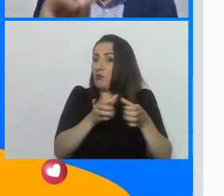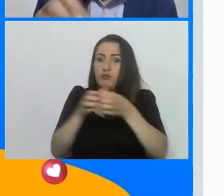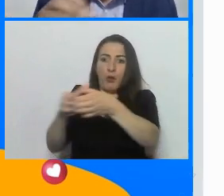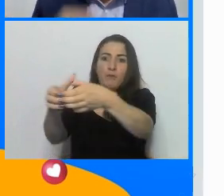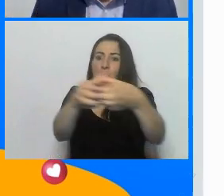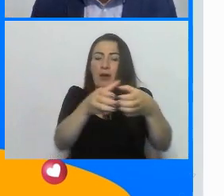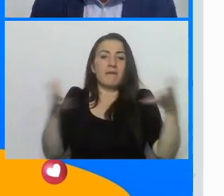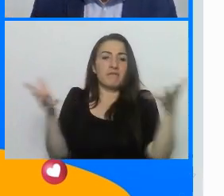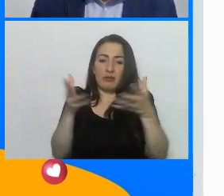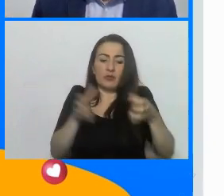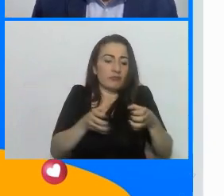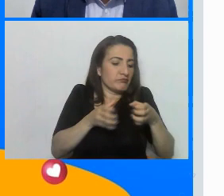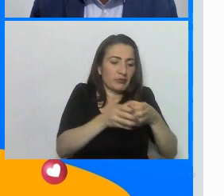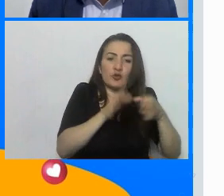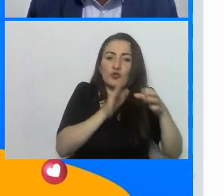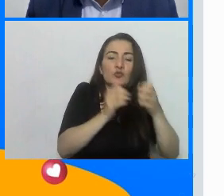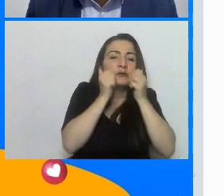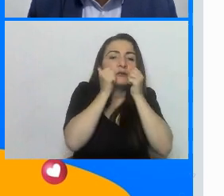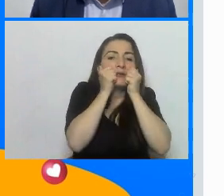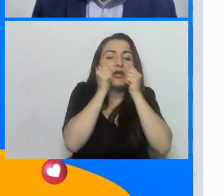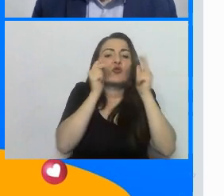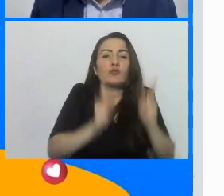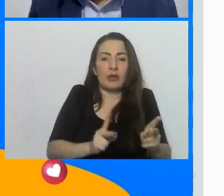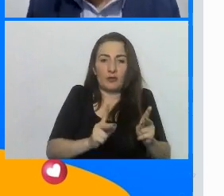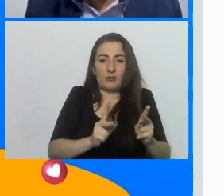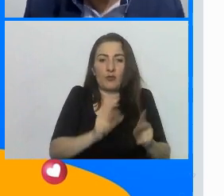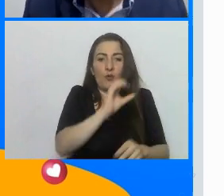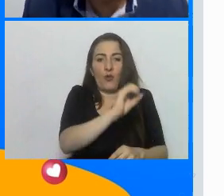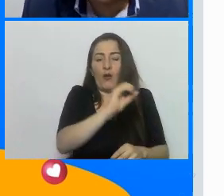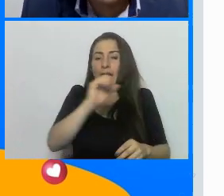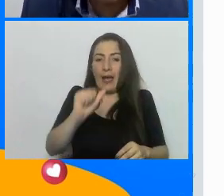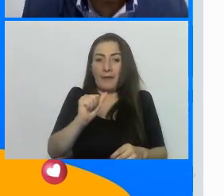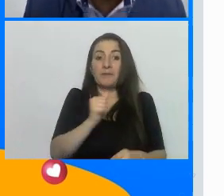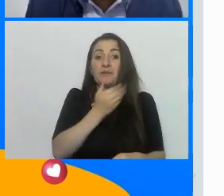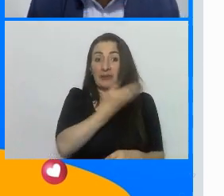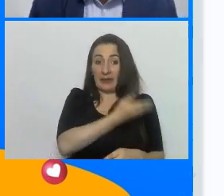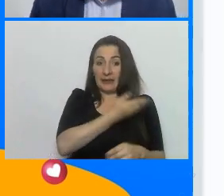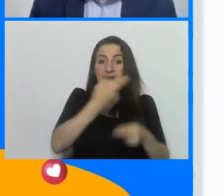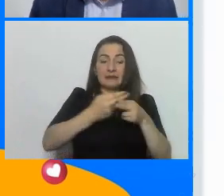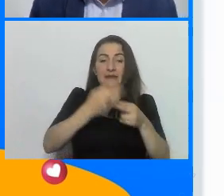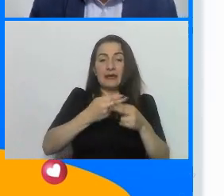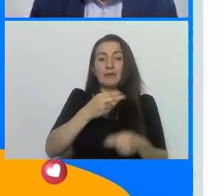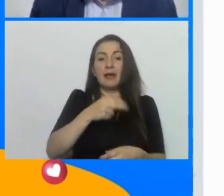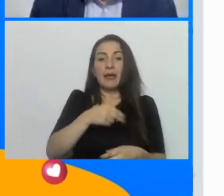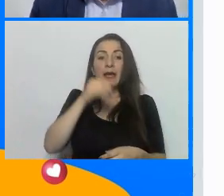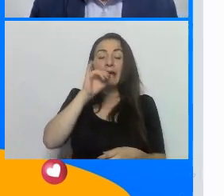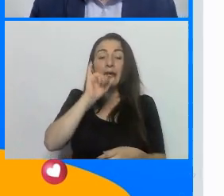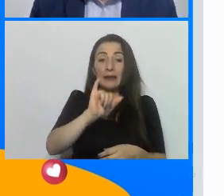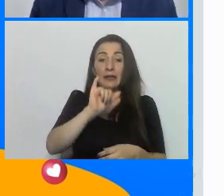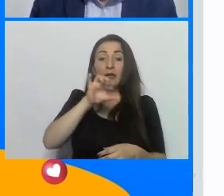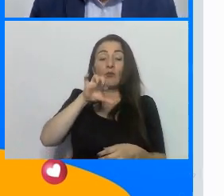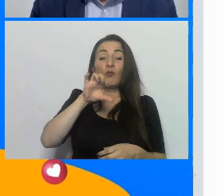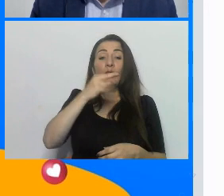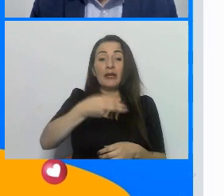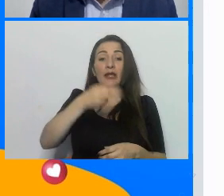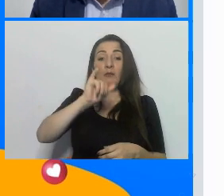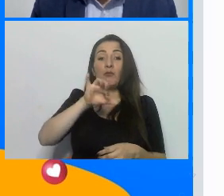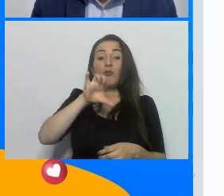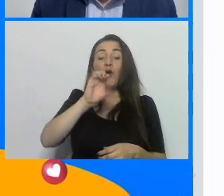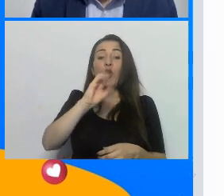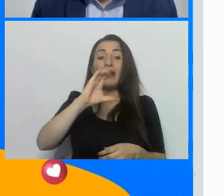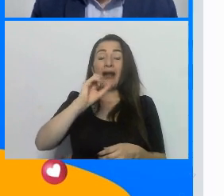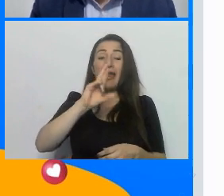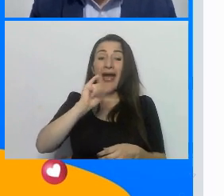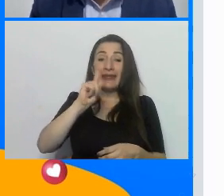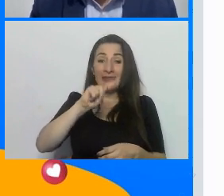refiero solo a la especie humana. Entonces, este señor, que se llama Hipócrates, fue el primero que empezó a asociar lo que nos